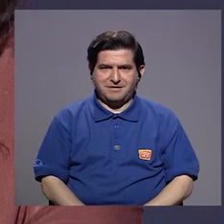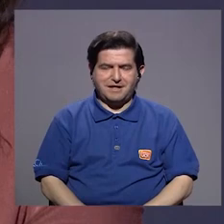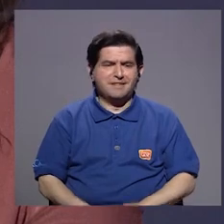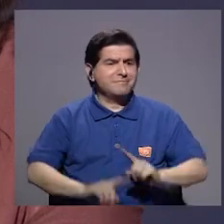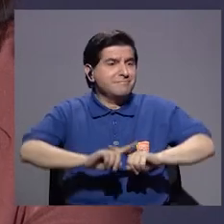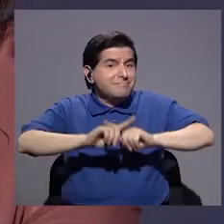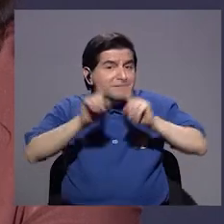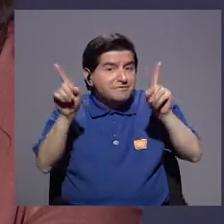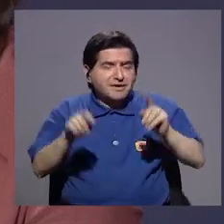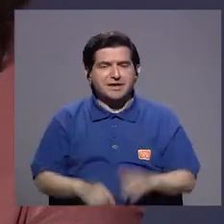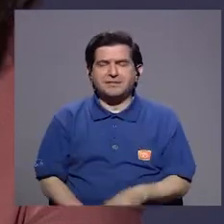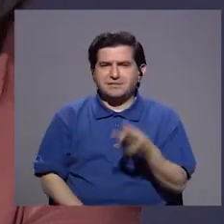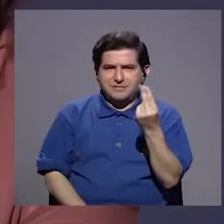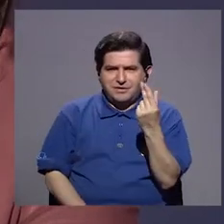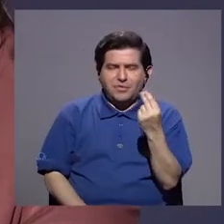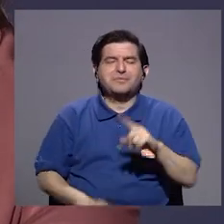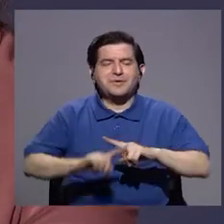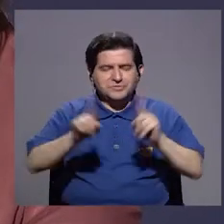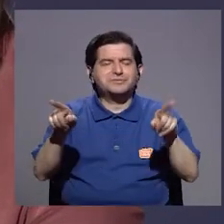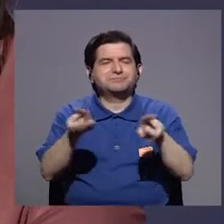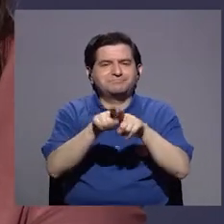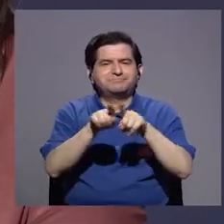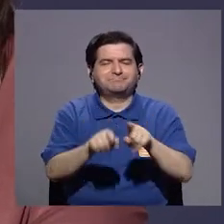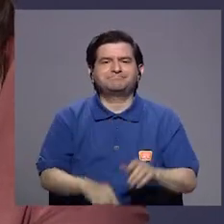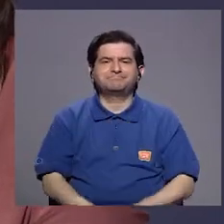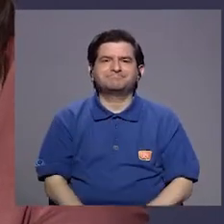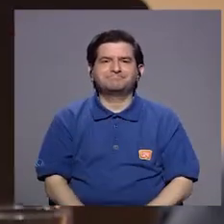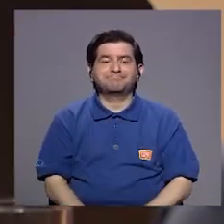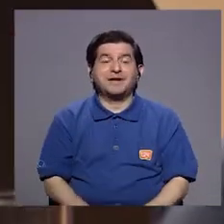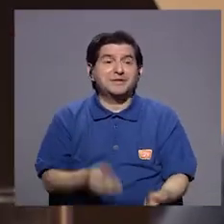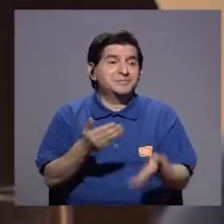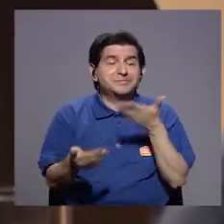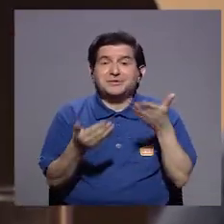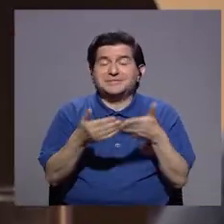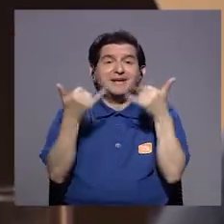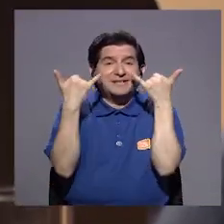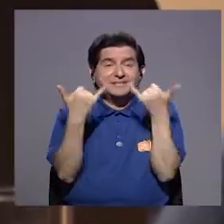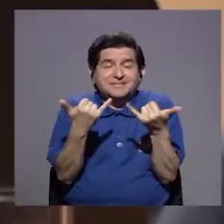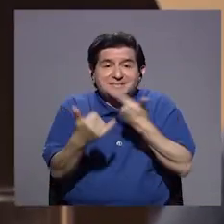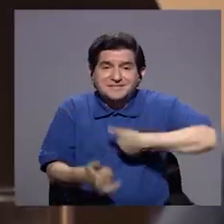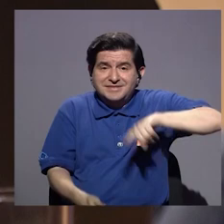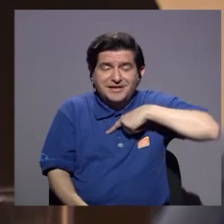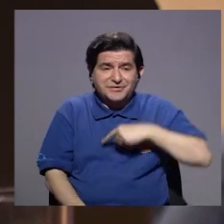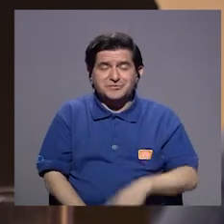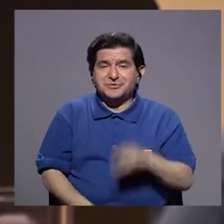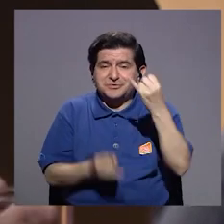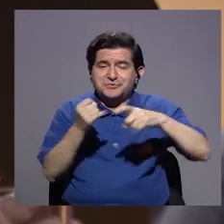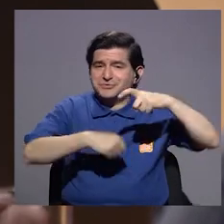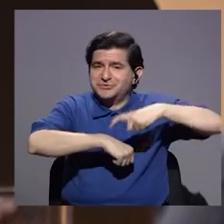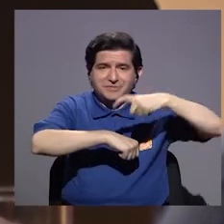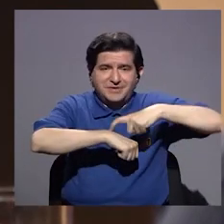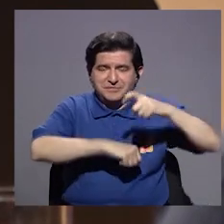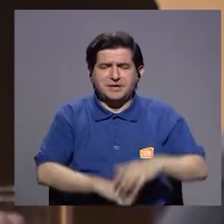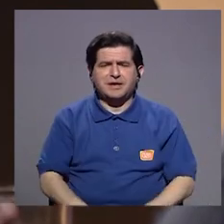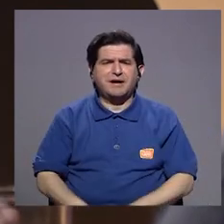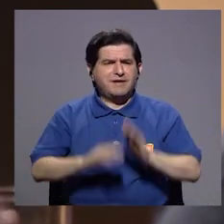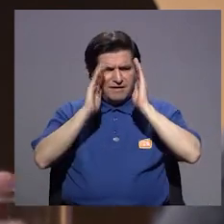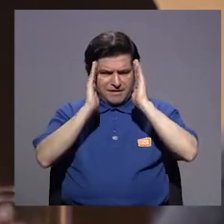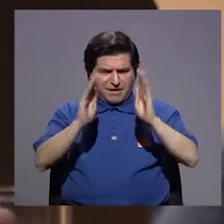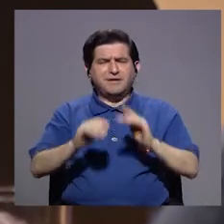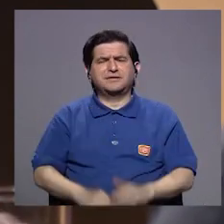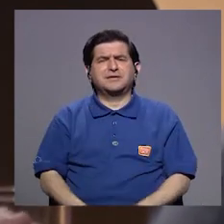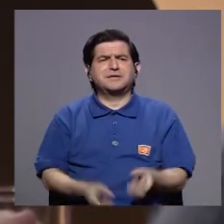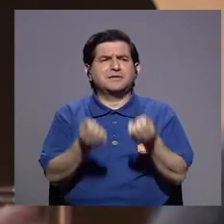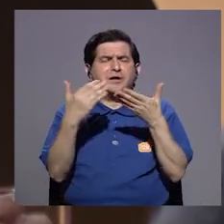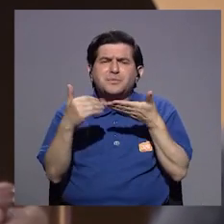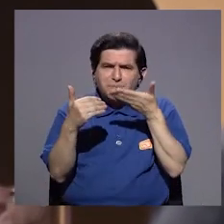pues bastante diferenciada con precios diferenciados. Bueno, prácticamente ya nos quedamos sin tiempo, pero creo que abordamos